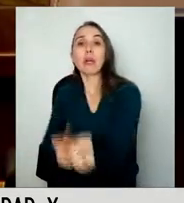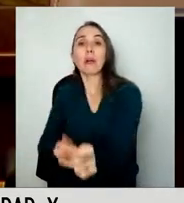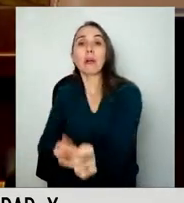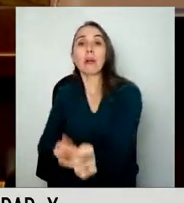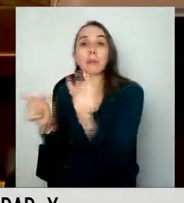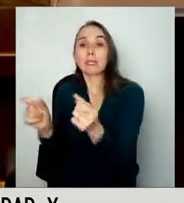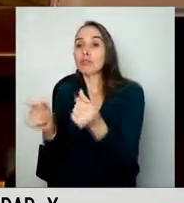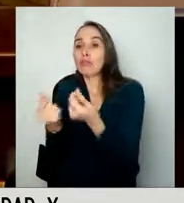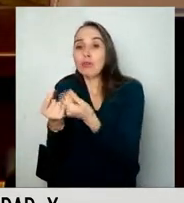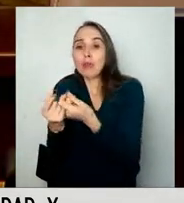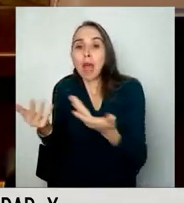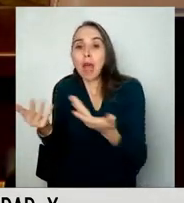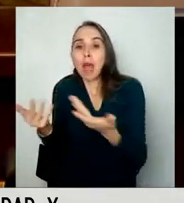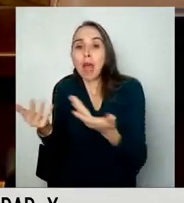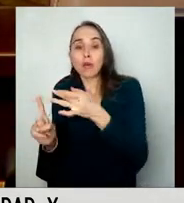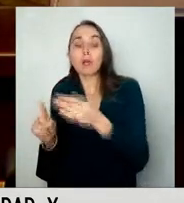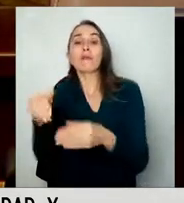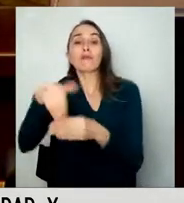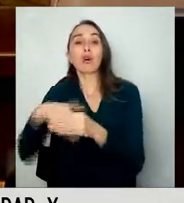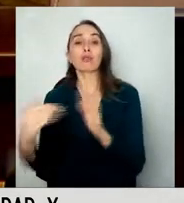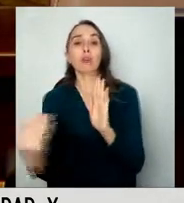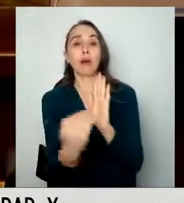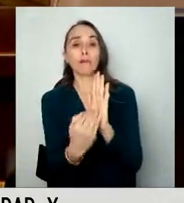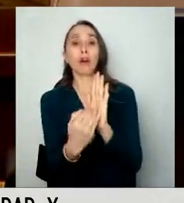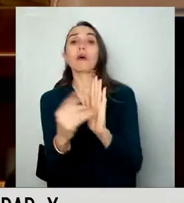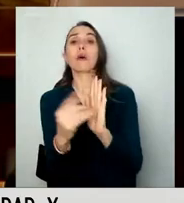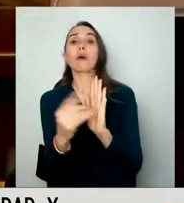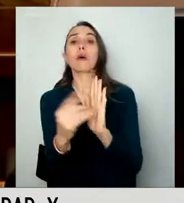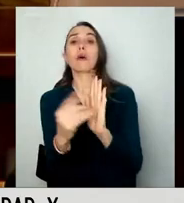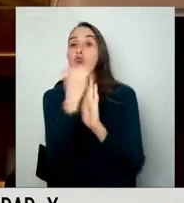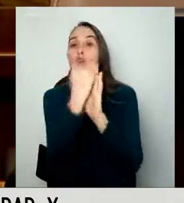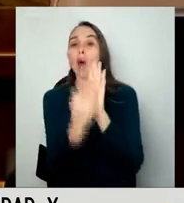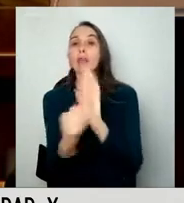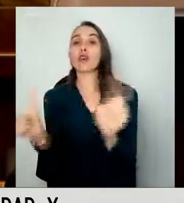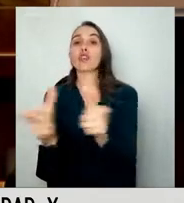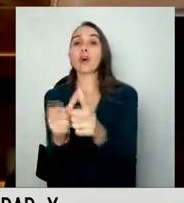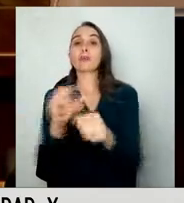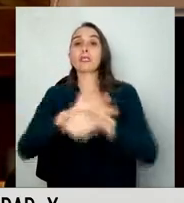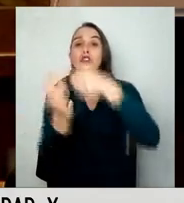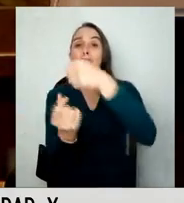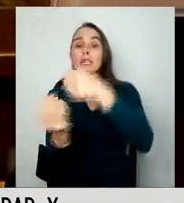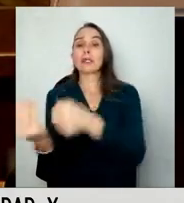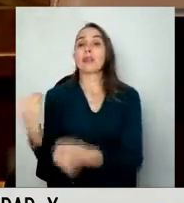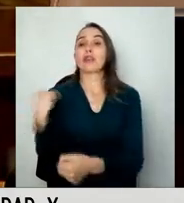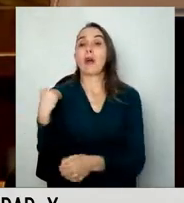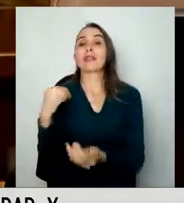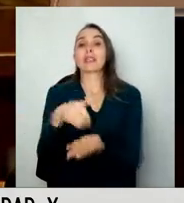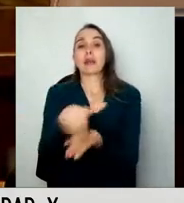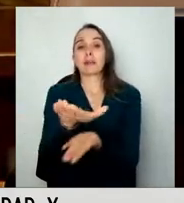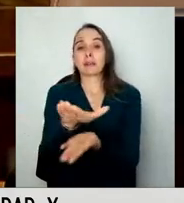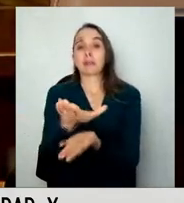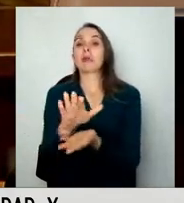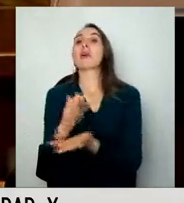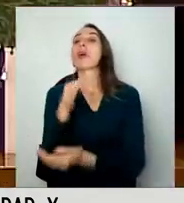anuncio me vota a favor con la excepción de los artículos que la comisión de Hacienda recomienda rechazar es dicho